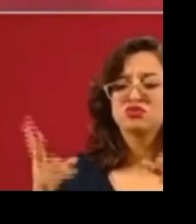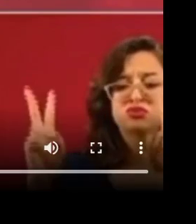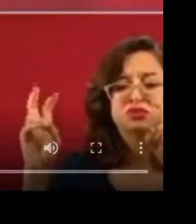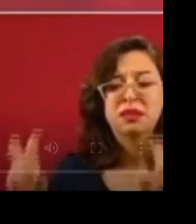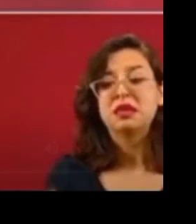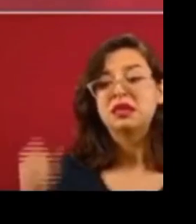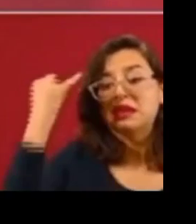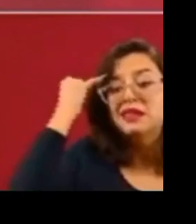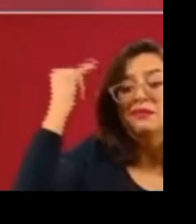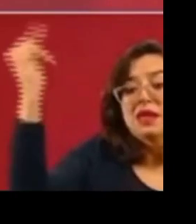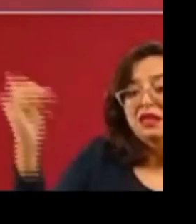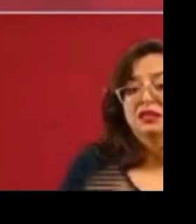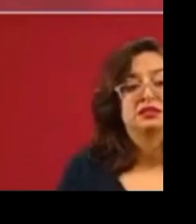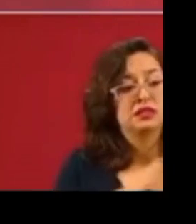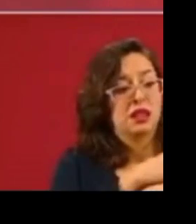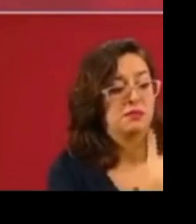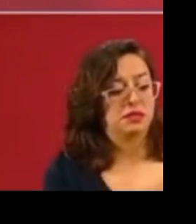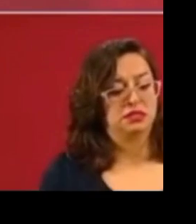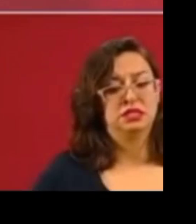presidente Trump o que